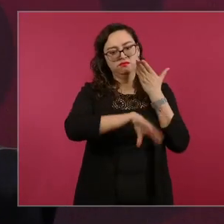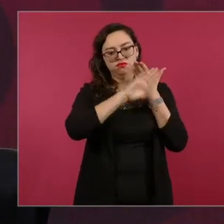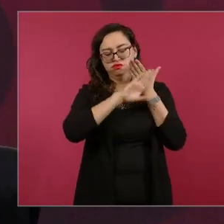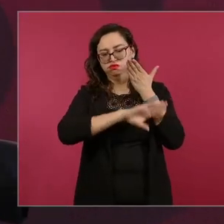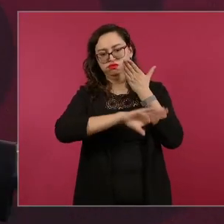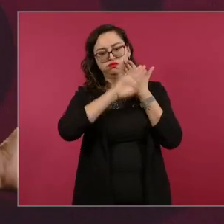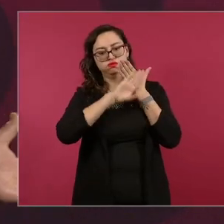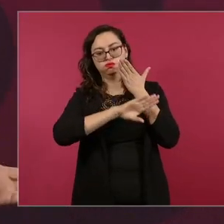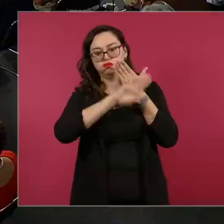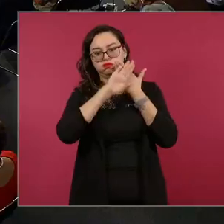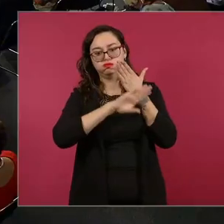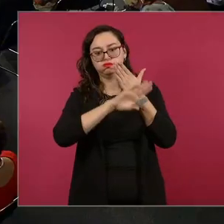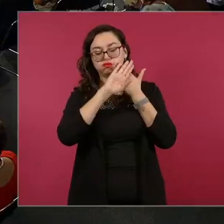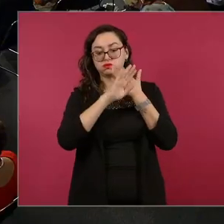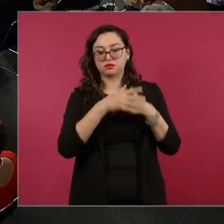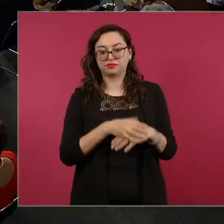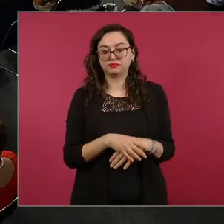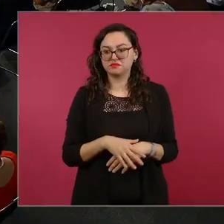¿Qué pasó ahí?